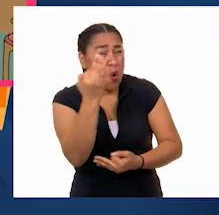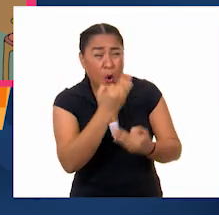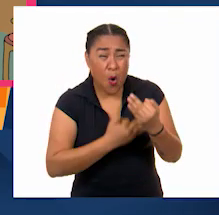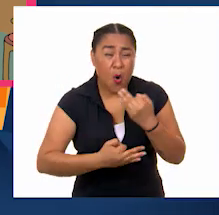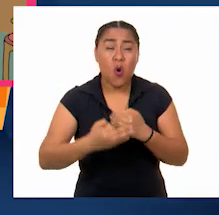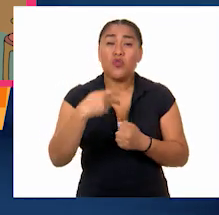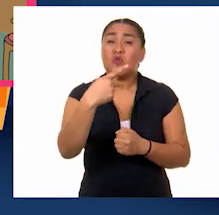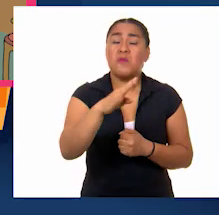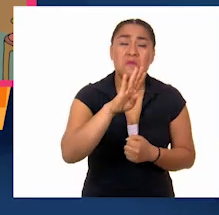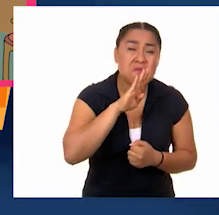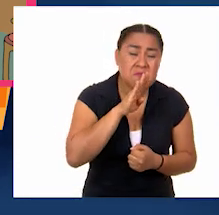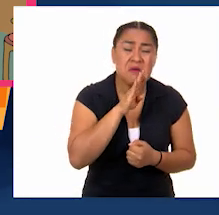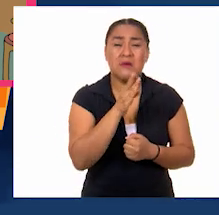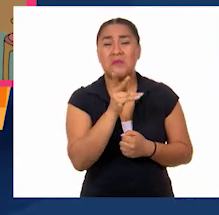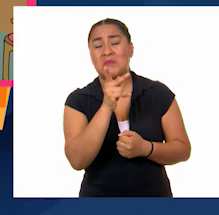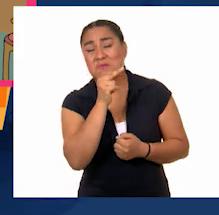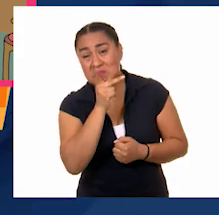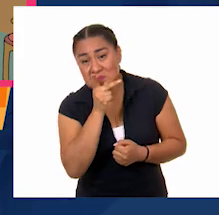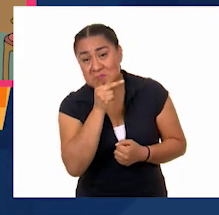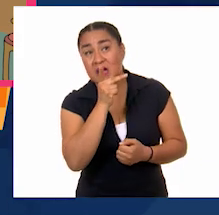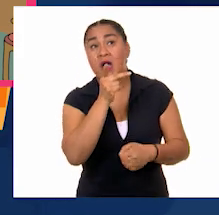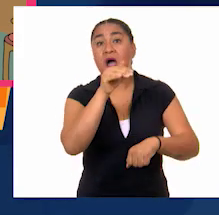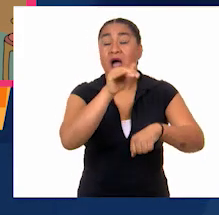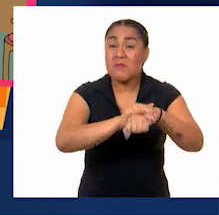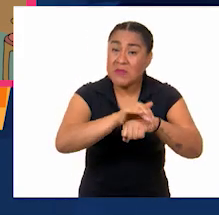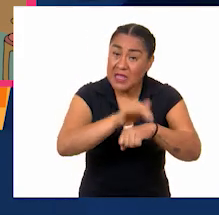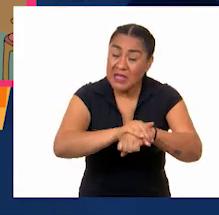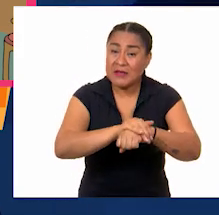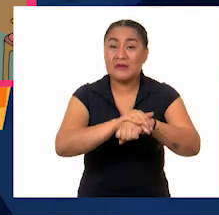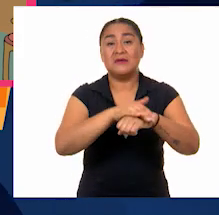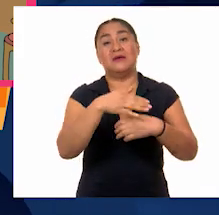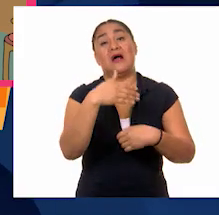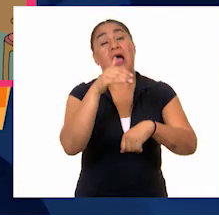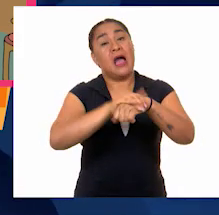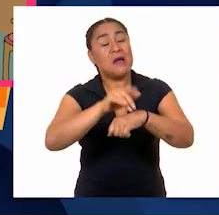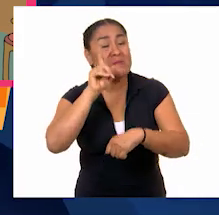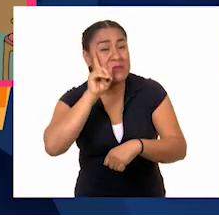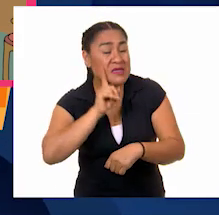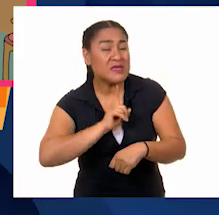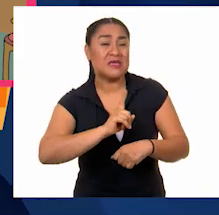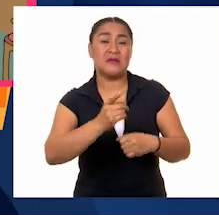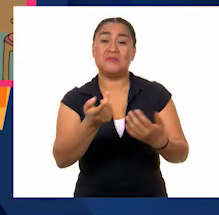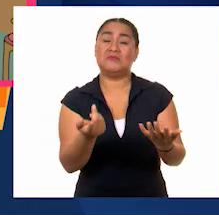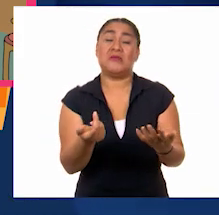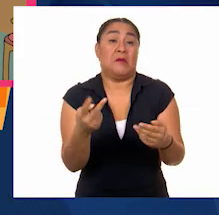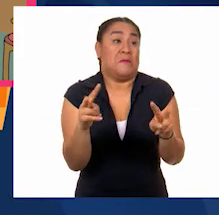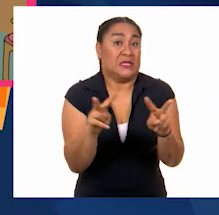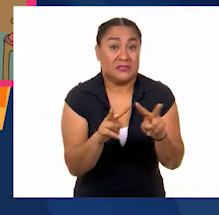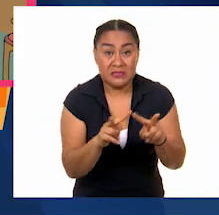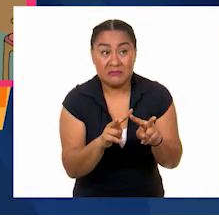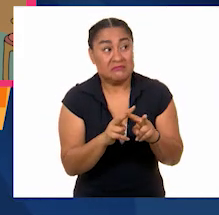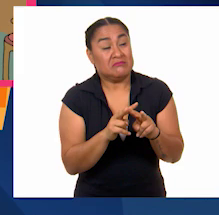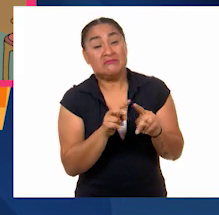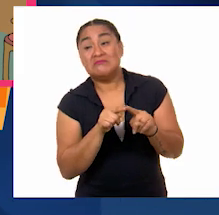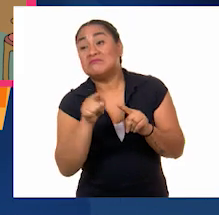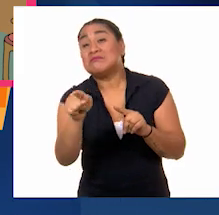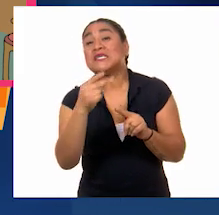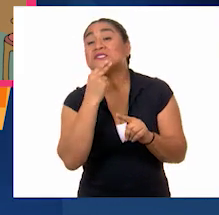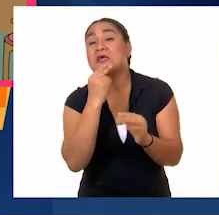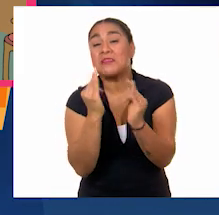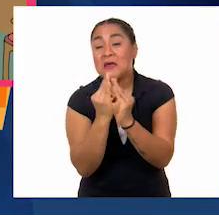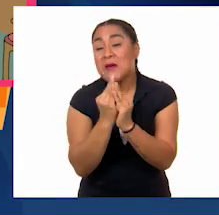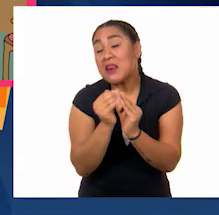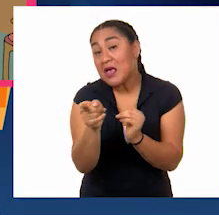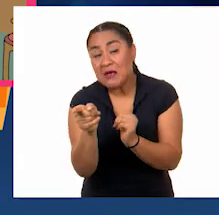sus mamás, sus papás, sus amigos, sus amigas, sus vecinos, el señor de los